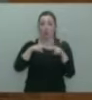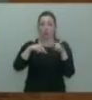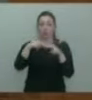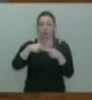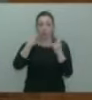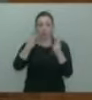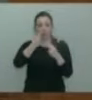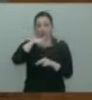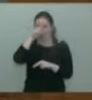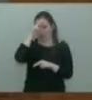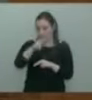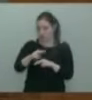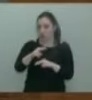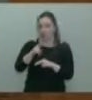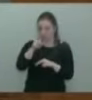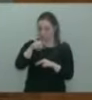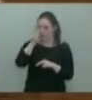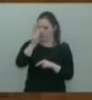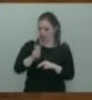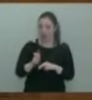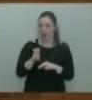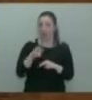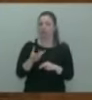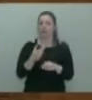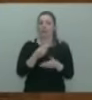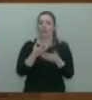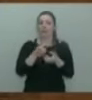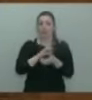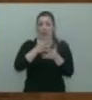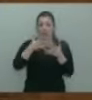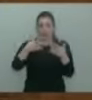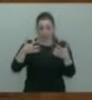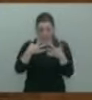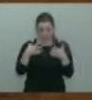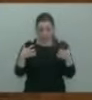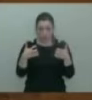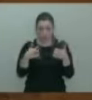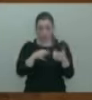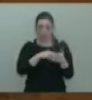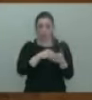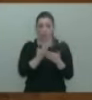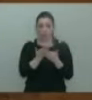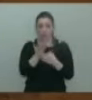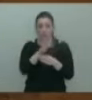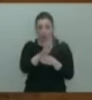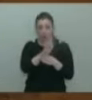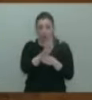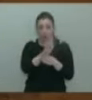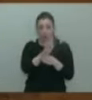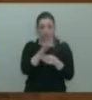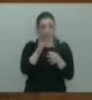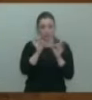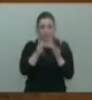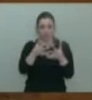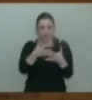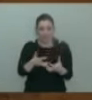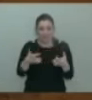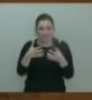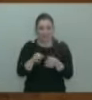este caso desde luego nos valen. Y por lo tanto el texto de la moción, el texto del primer punto, está sacado literalmente